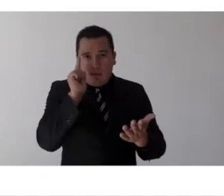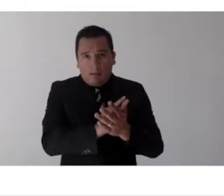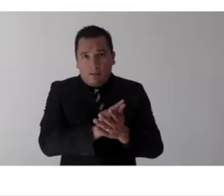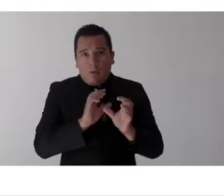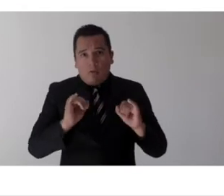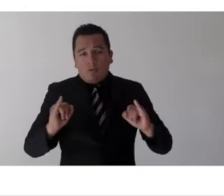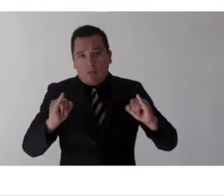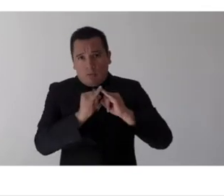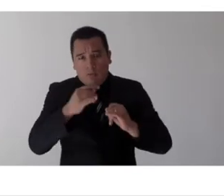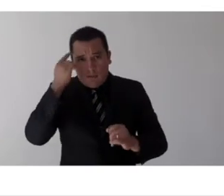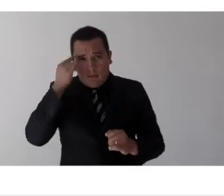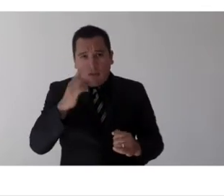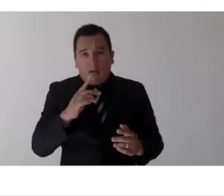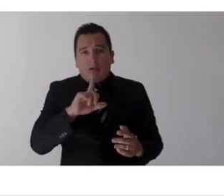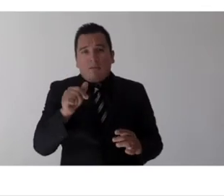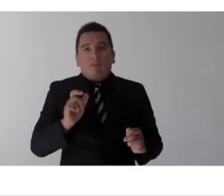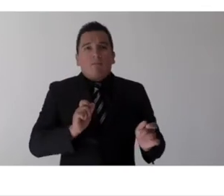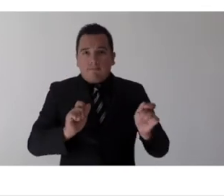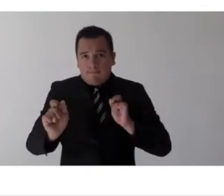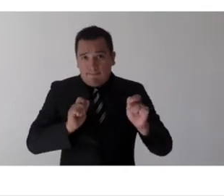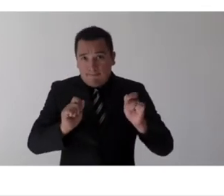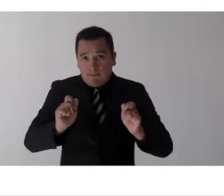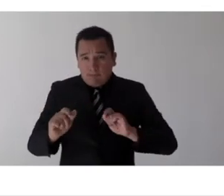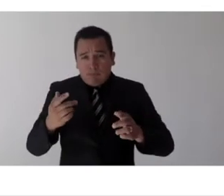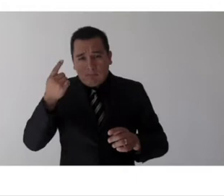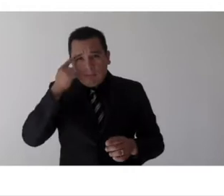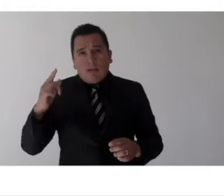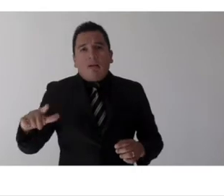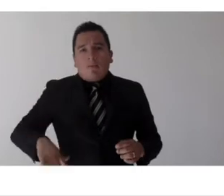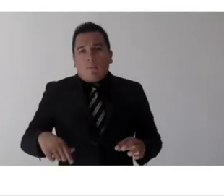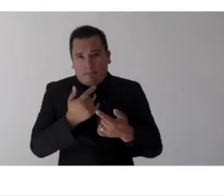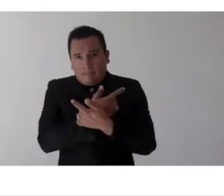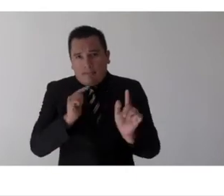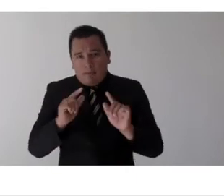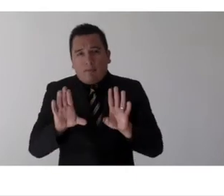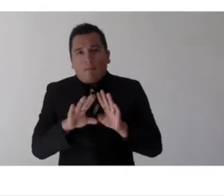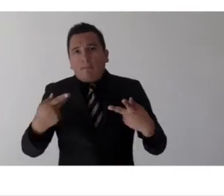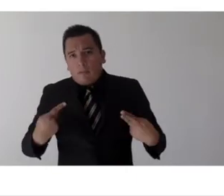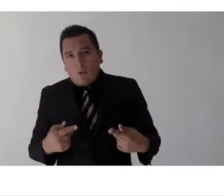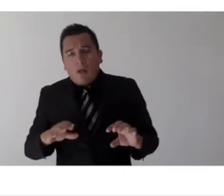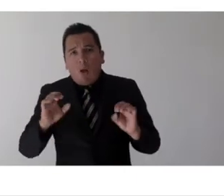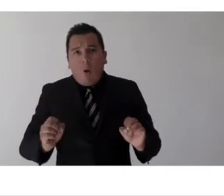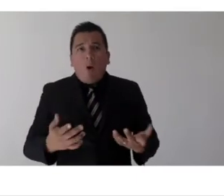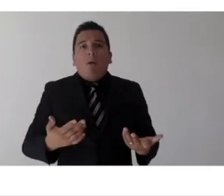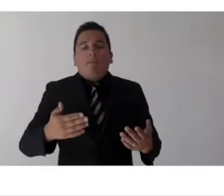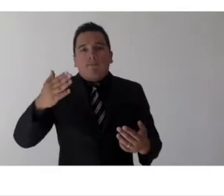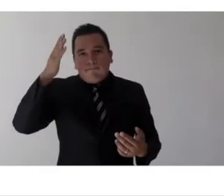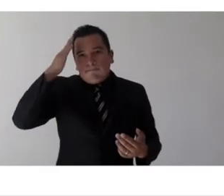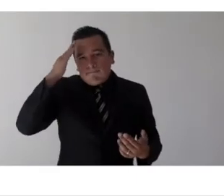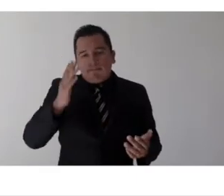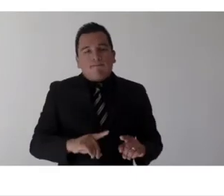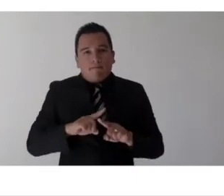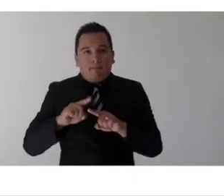para generar controles democráticos desde la ciudadanía de los distintos poderes públicos. En ese participan